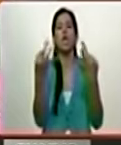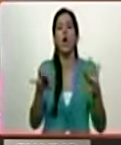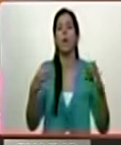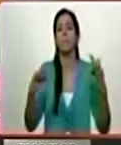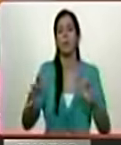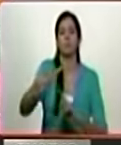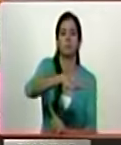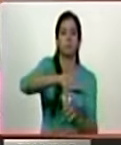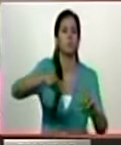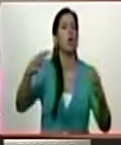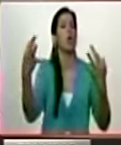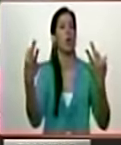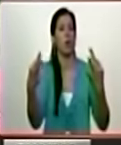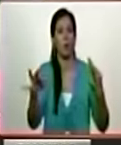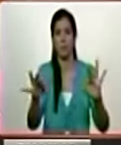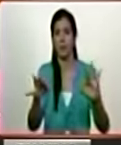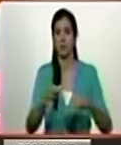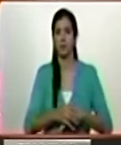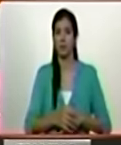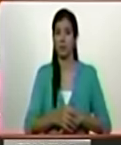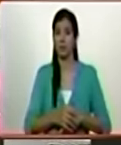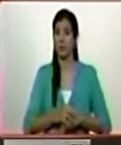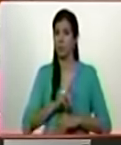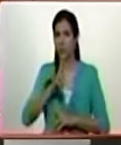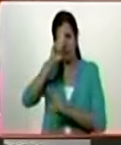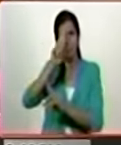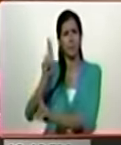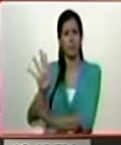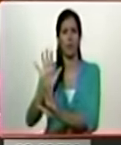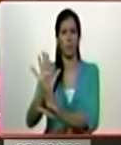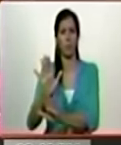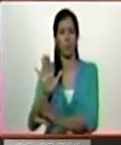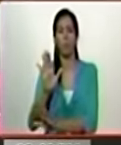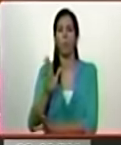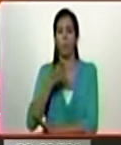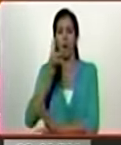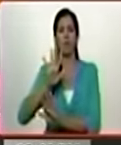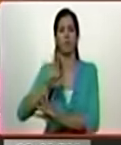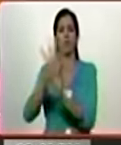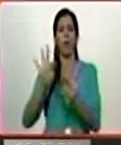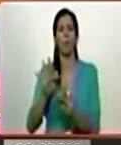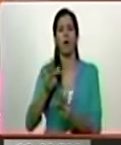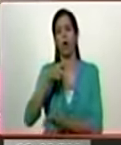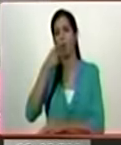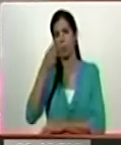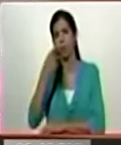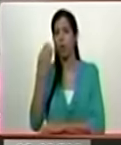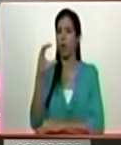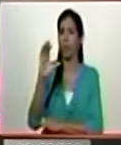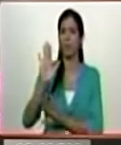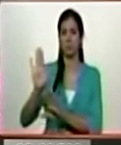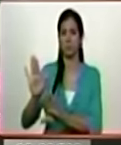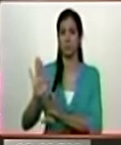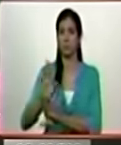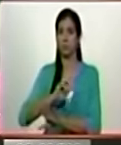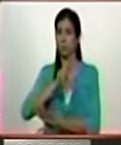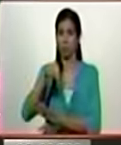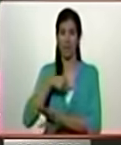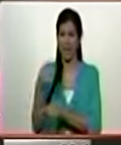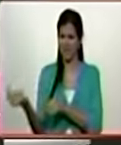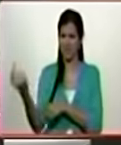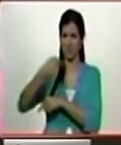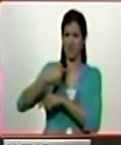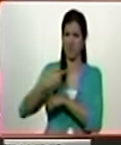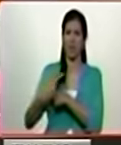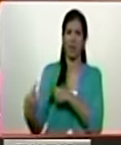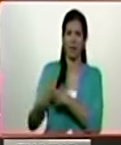fronteras. Pero esos niveles no. Nosotros respetamos la política económica que tenga el gobierno colombiano, pero a nosotros nadie nos va a decir que dejemos